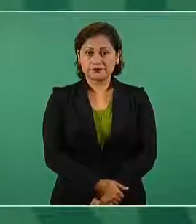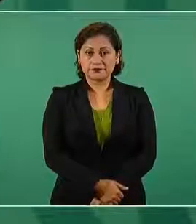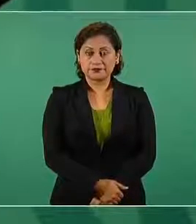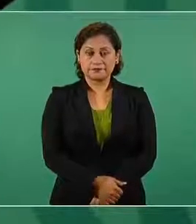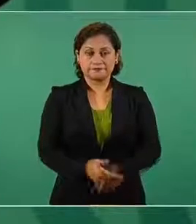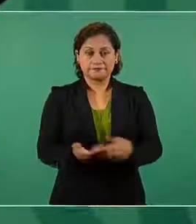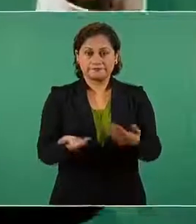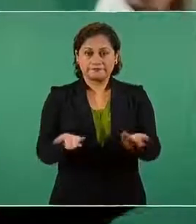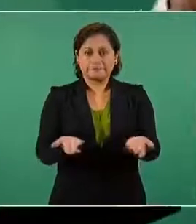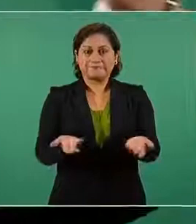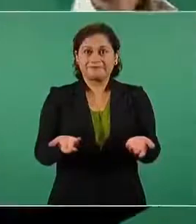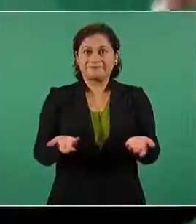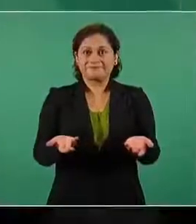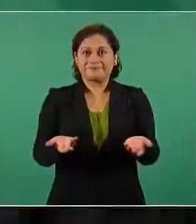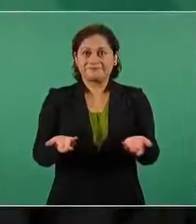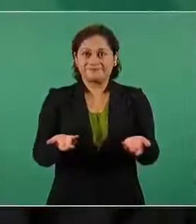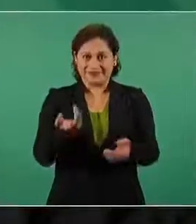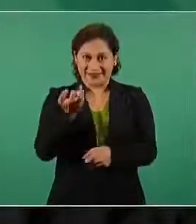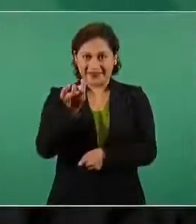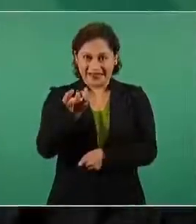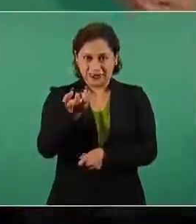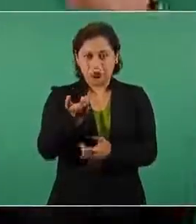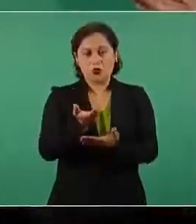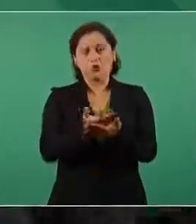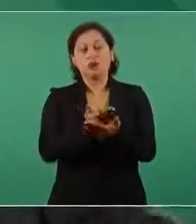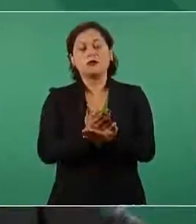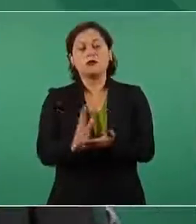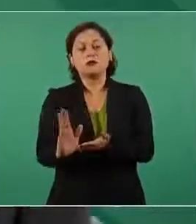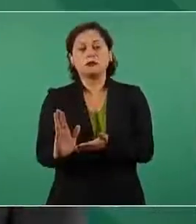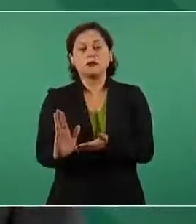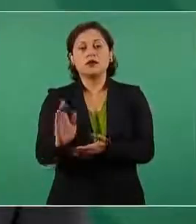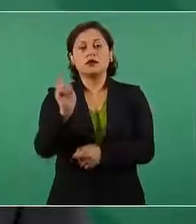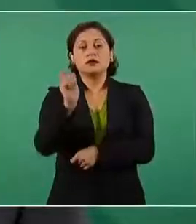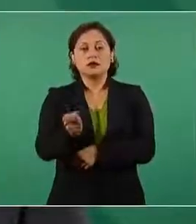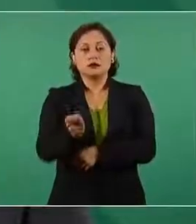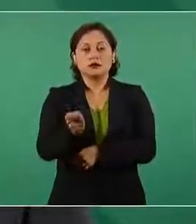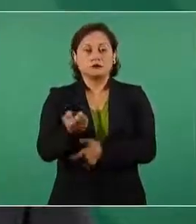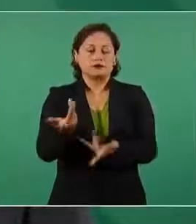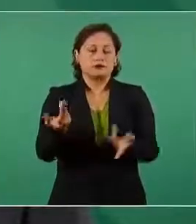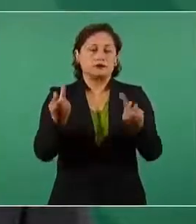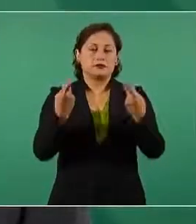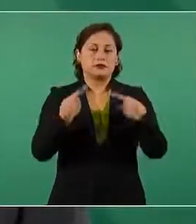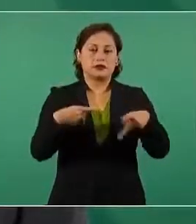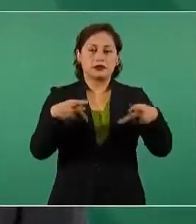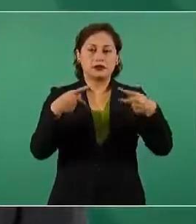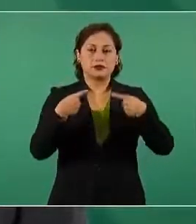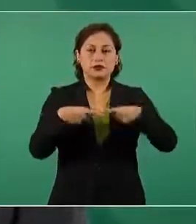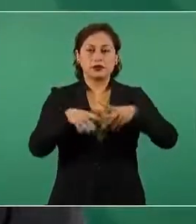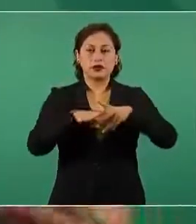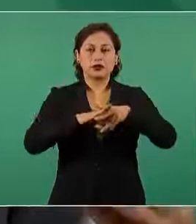Y por el otro lado, tenemos un flujo migratorio